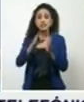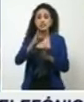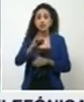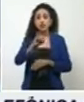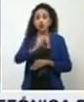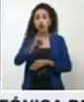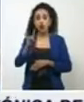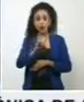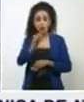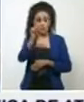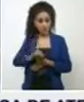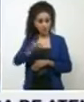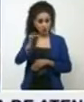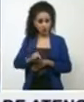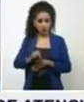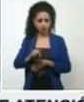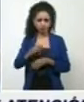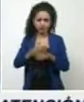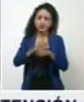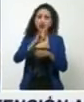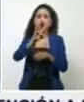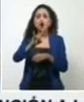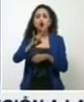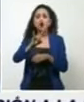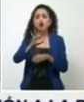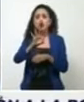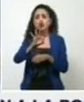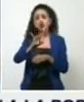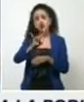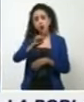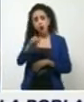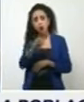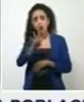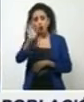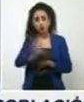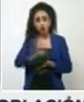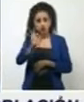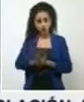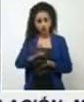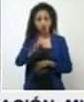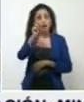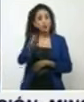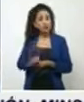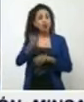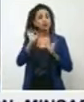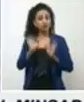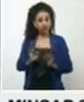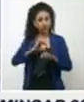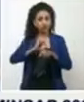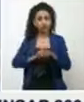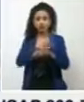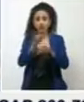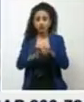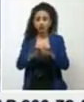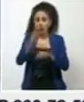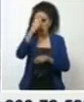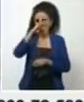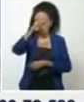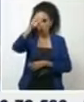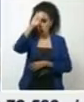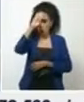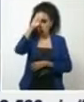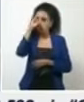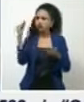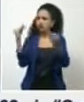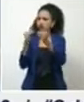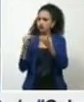1.699, o sea, el 89,4% de las personas que se han diagnosticado en nuestro país son contactos o han tenido